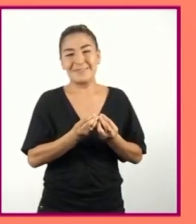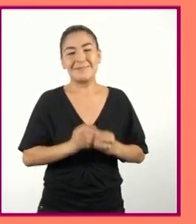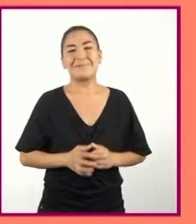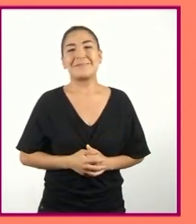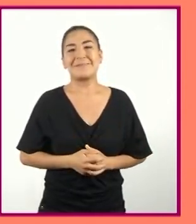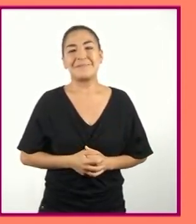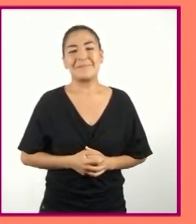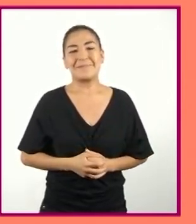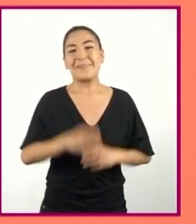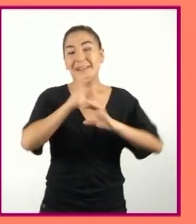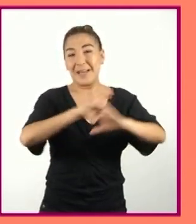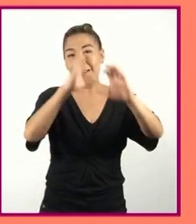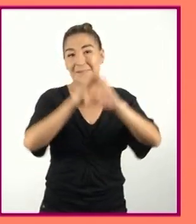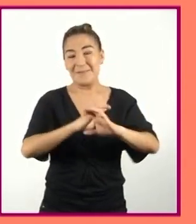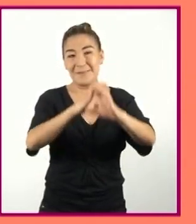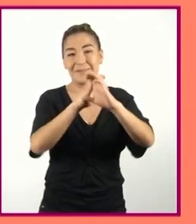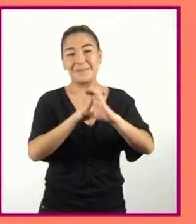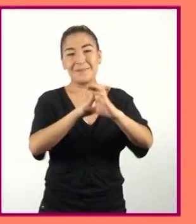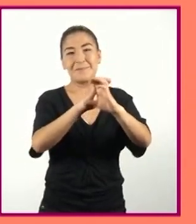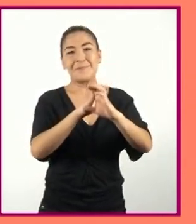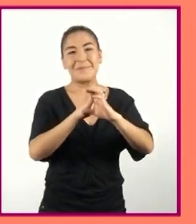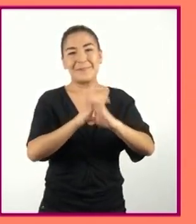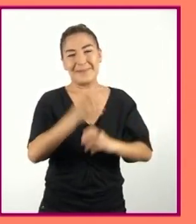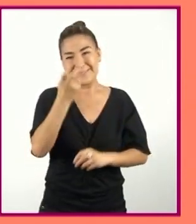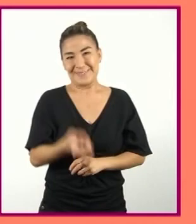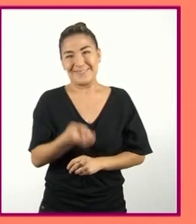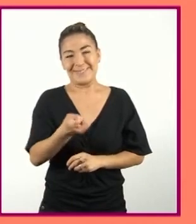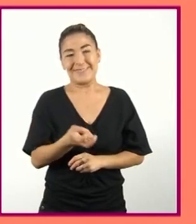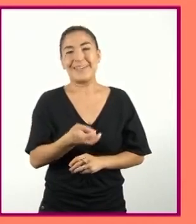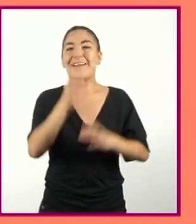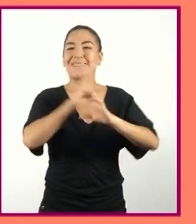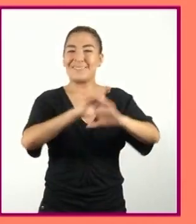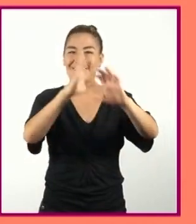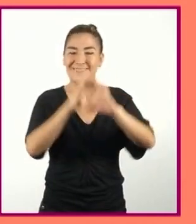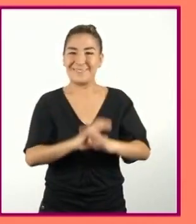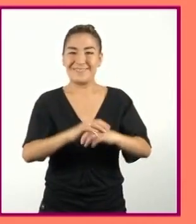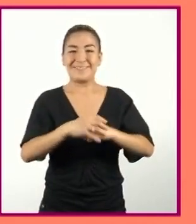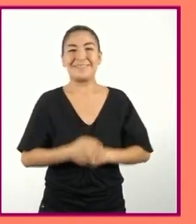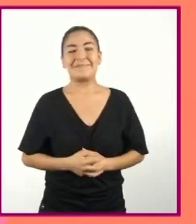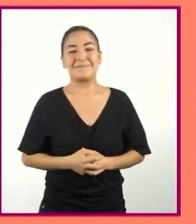unidas, cantando esta